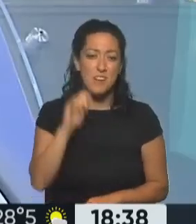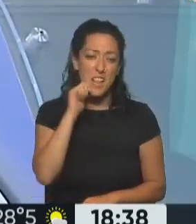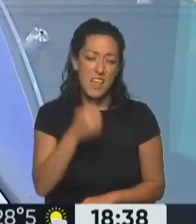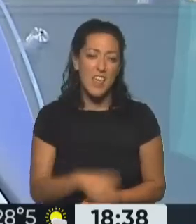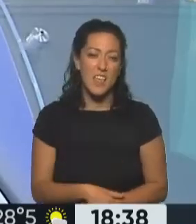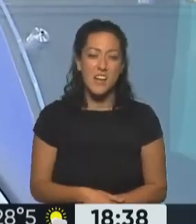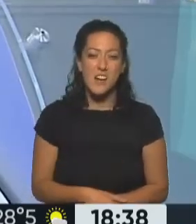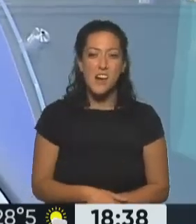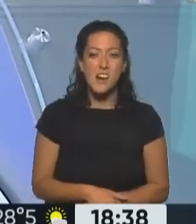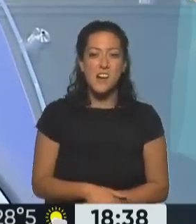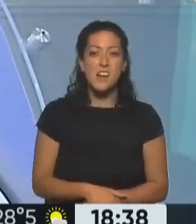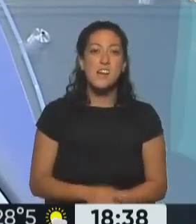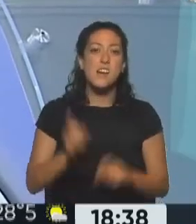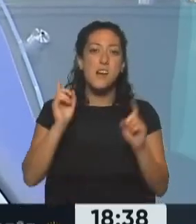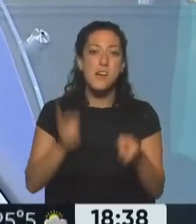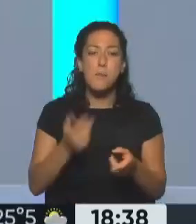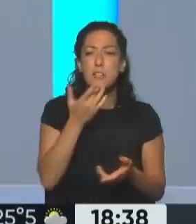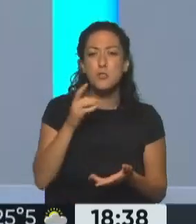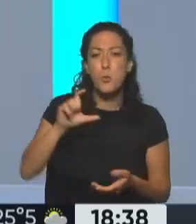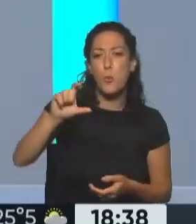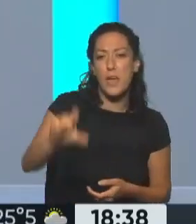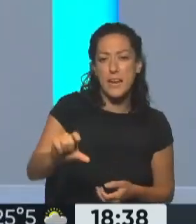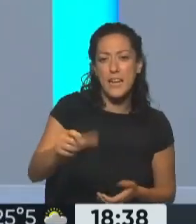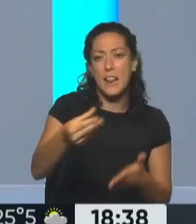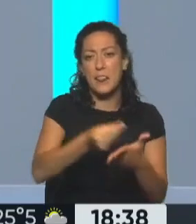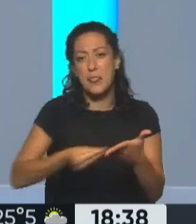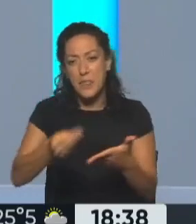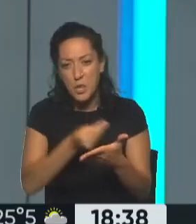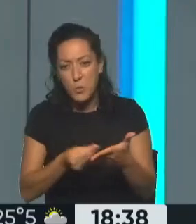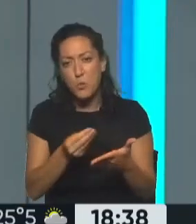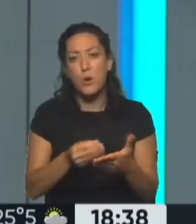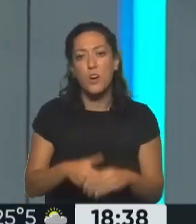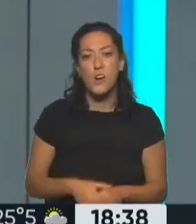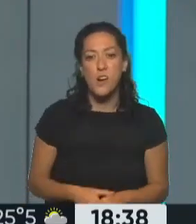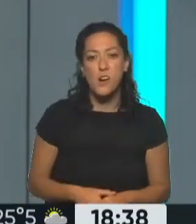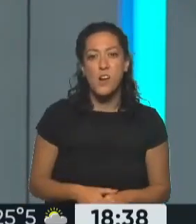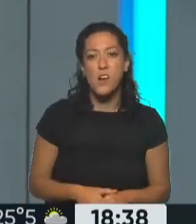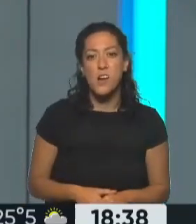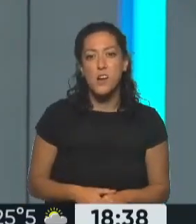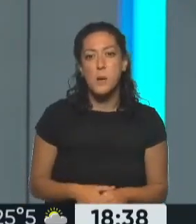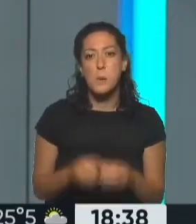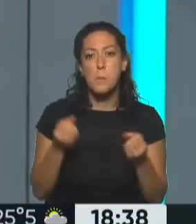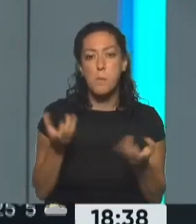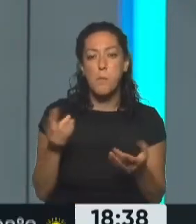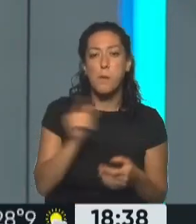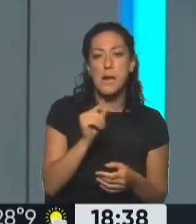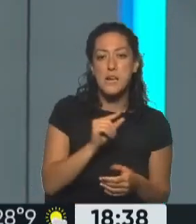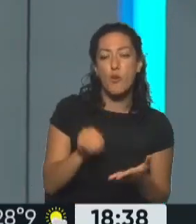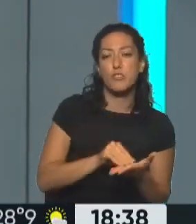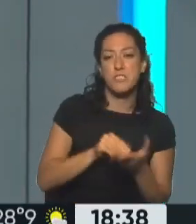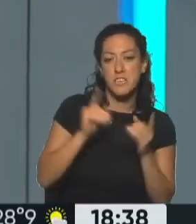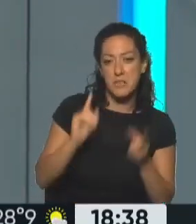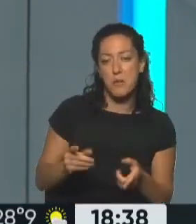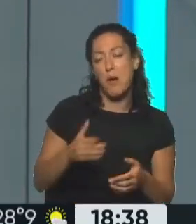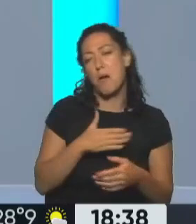el haber mínimo de 50.124 pesos. Mientras que los titulares con jubilaciones por encima de ese monto cobrarán